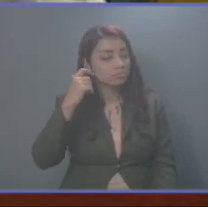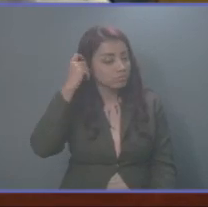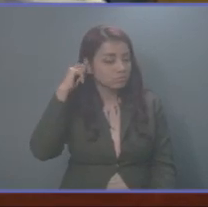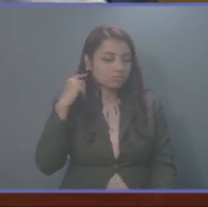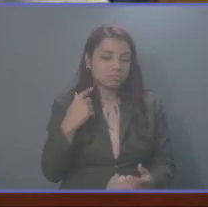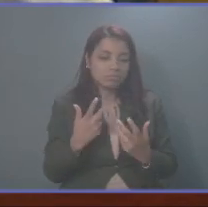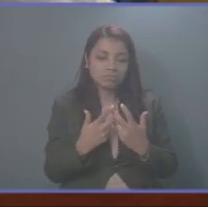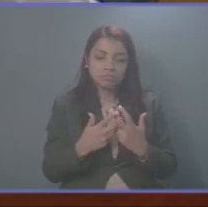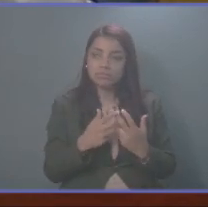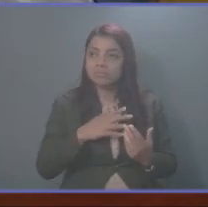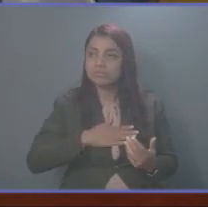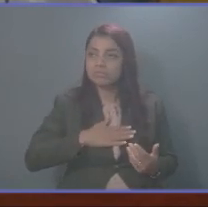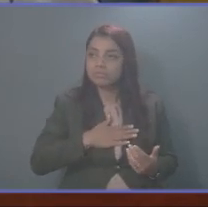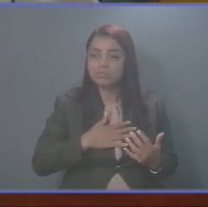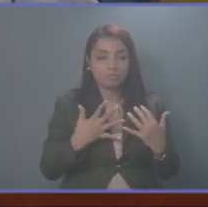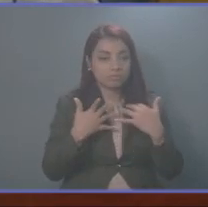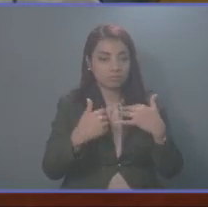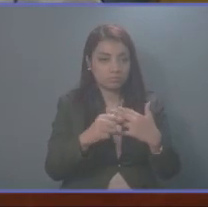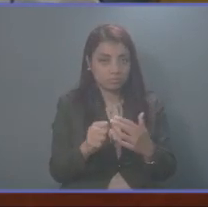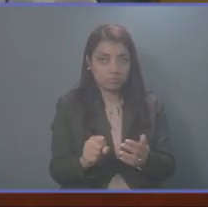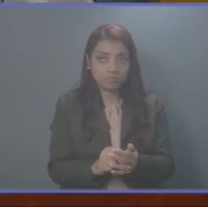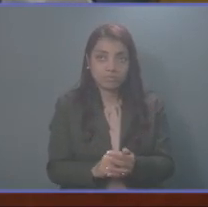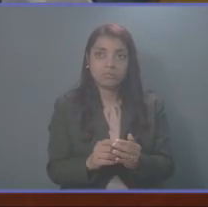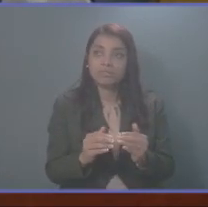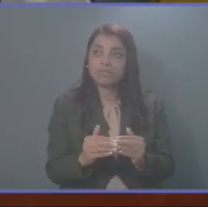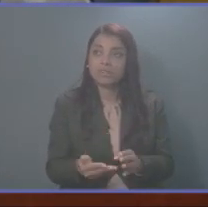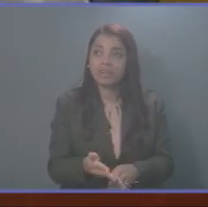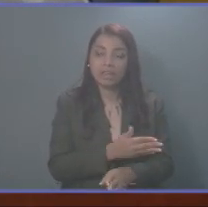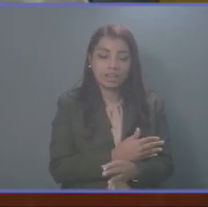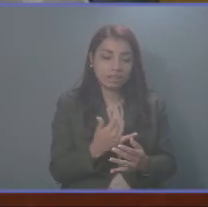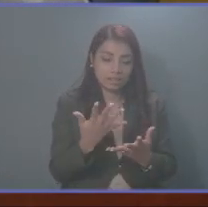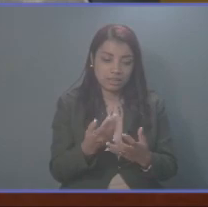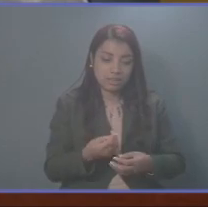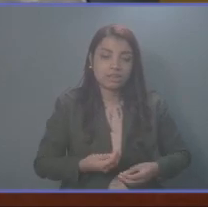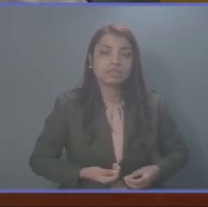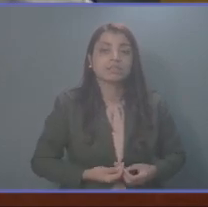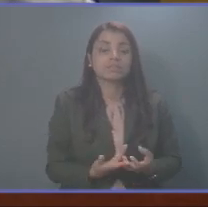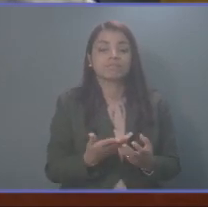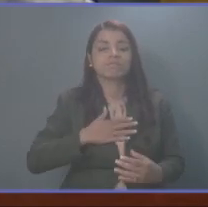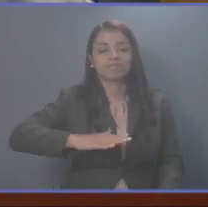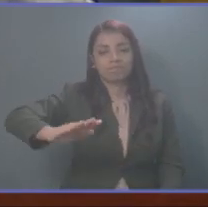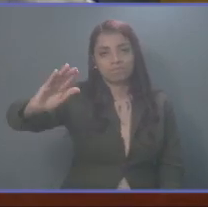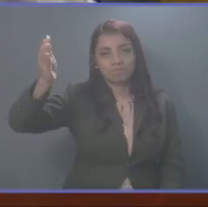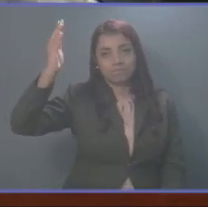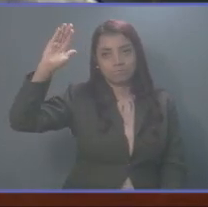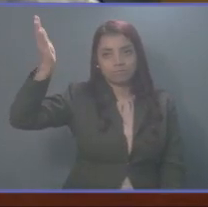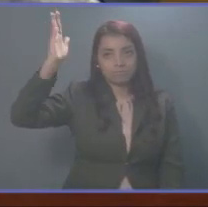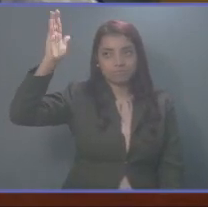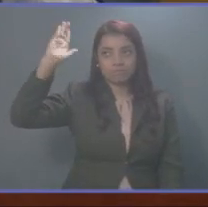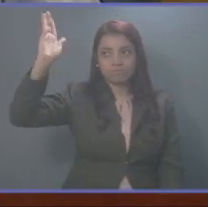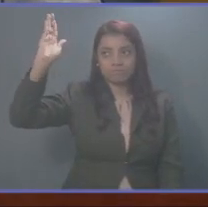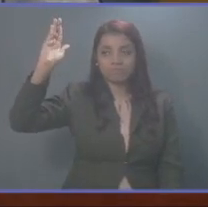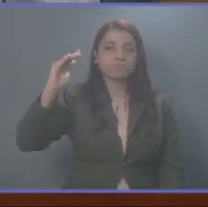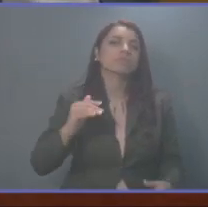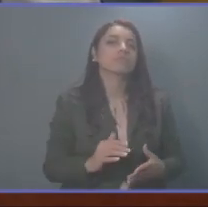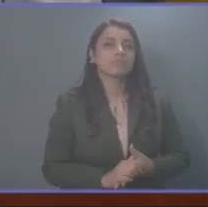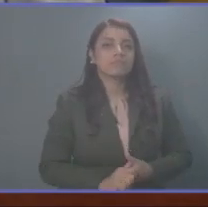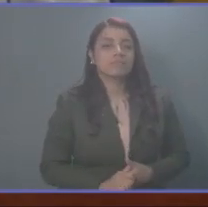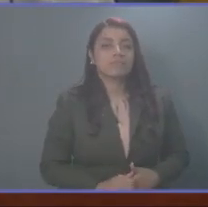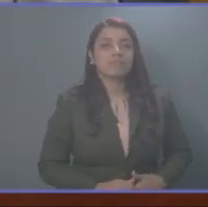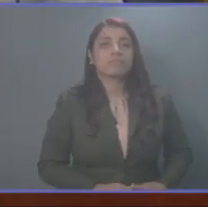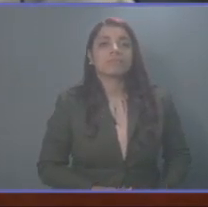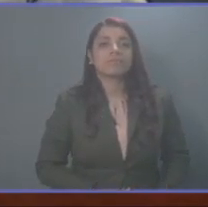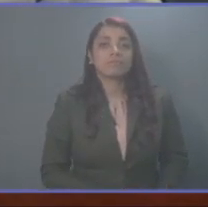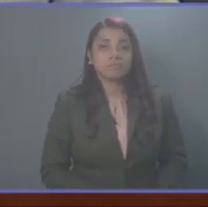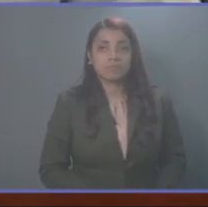Yo tengo que retirarme del pleno, pero antes quisiera dirigirles un mensaje a ustedes. Así es, pues, que con la venia de ustedes voy